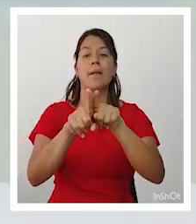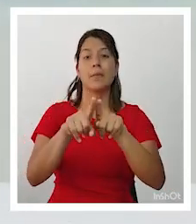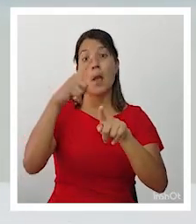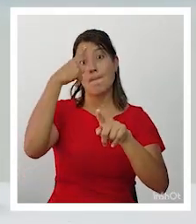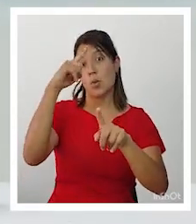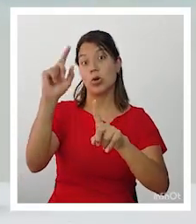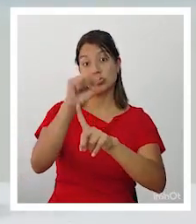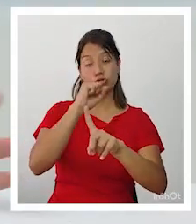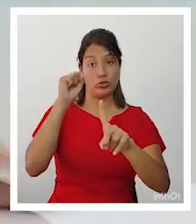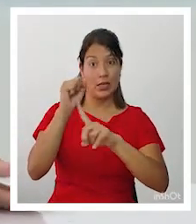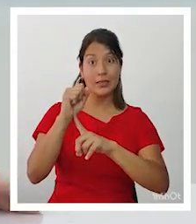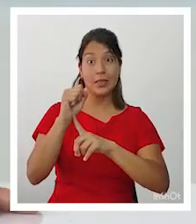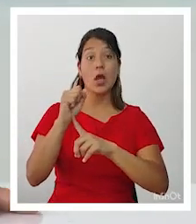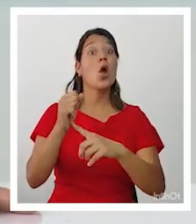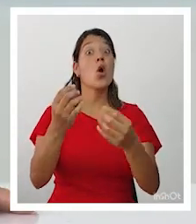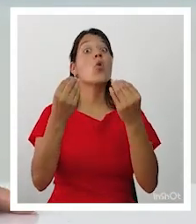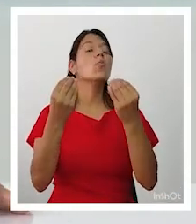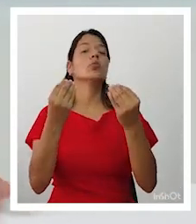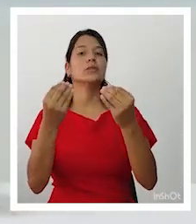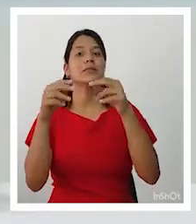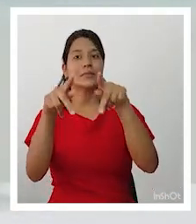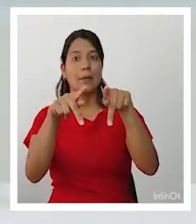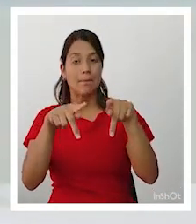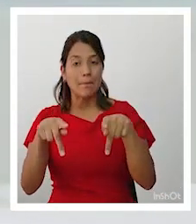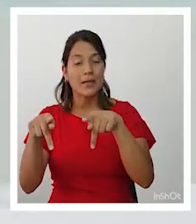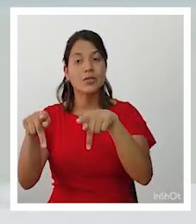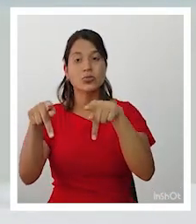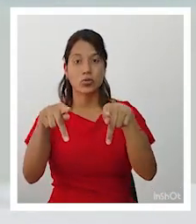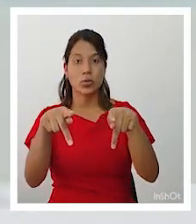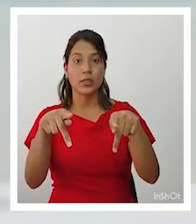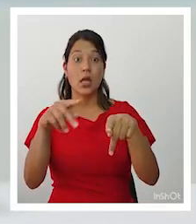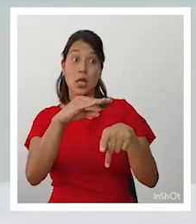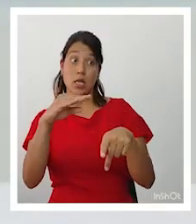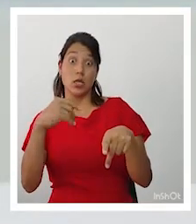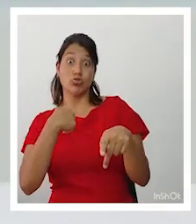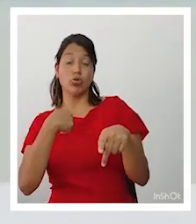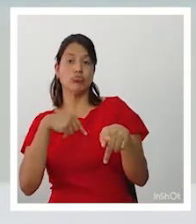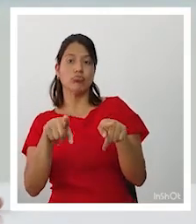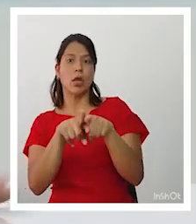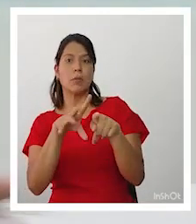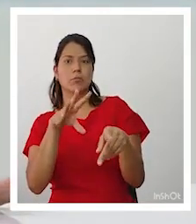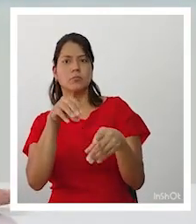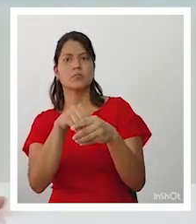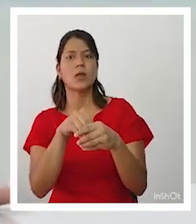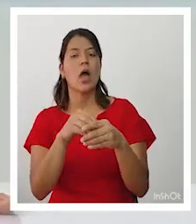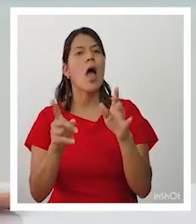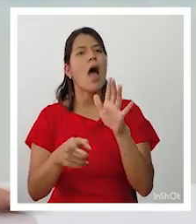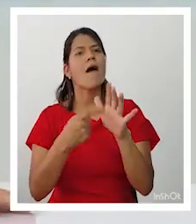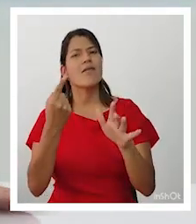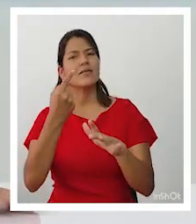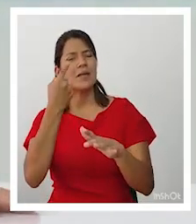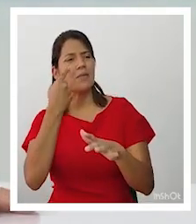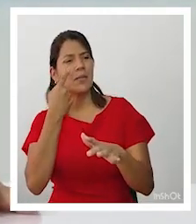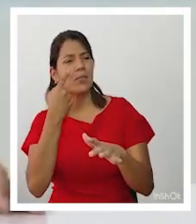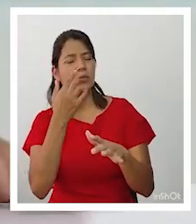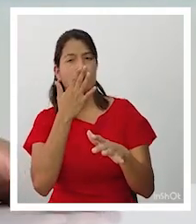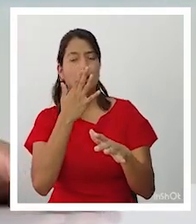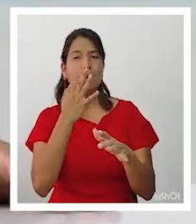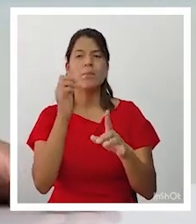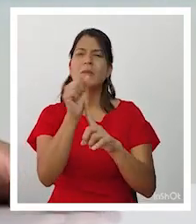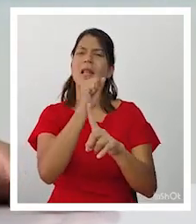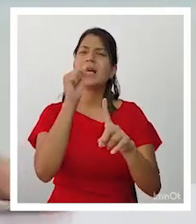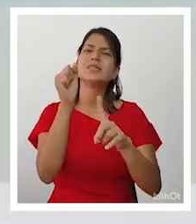sociedad. Muchos de ellos, y me incluyo en eso, en donde hemos visto que una sociedad más bien lo que te trata es como